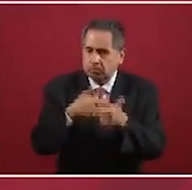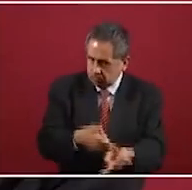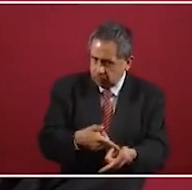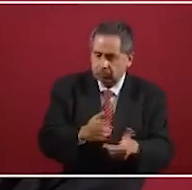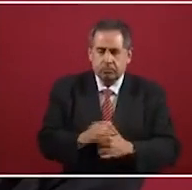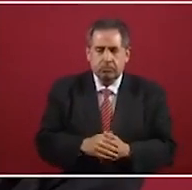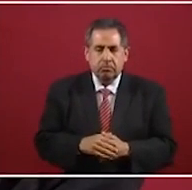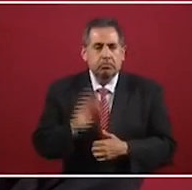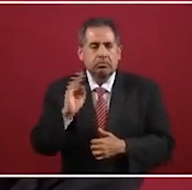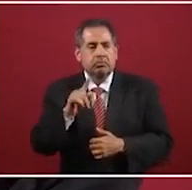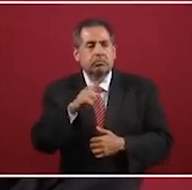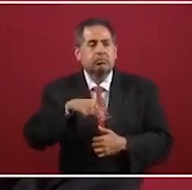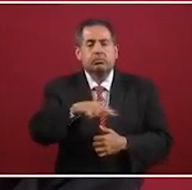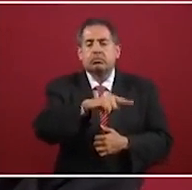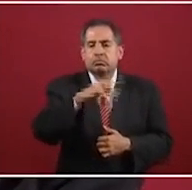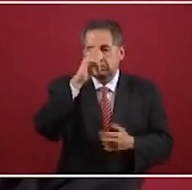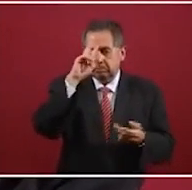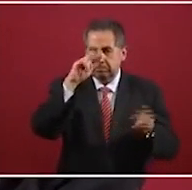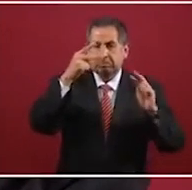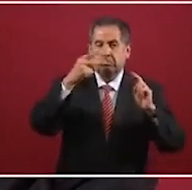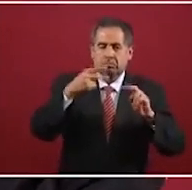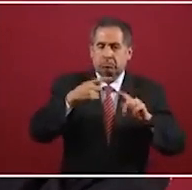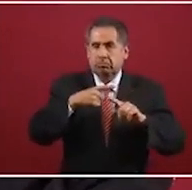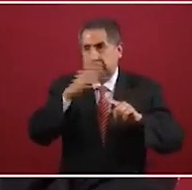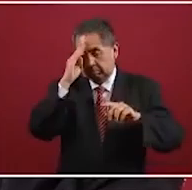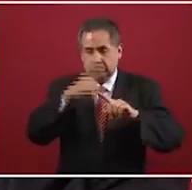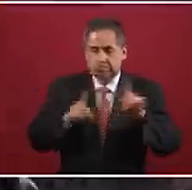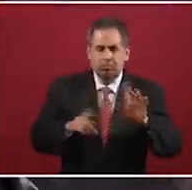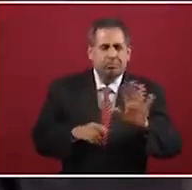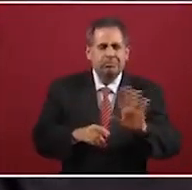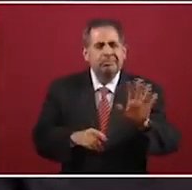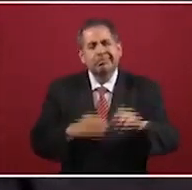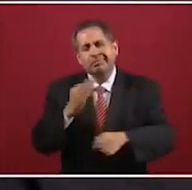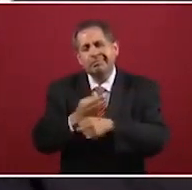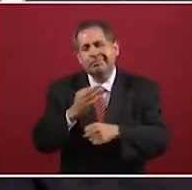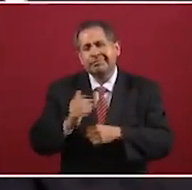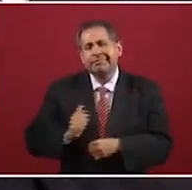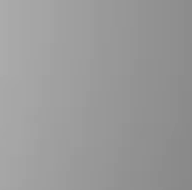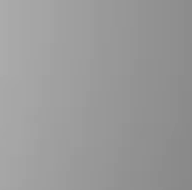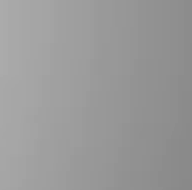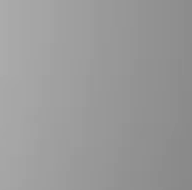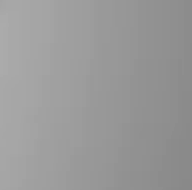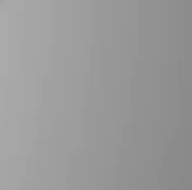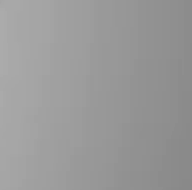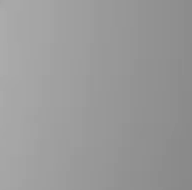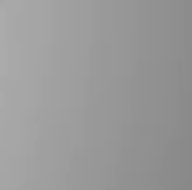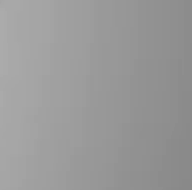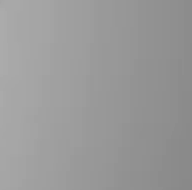juicio de amparo, pero también en uso de nuestras facultades tenemos derecho a expresarnos, señaló.